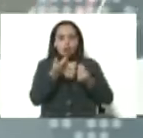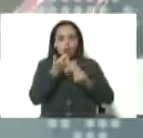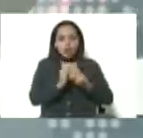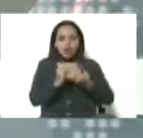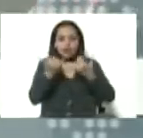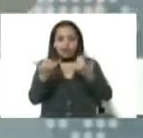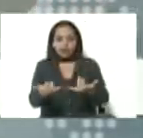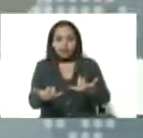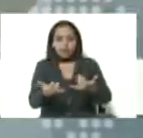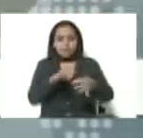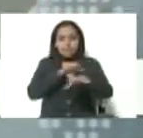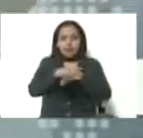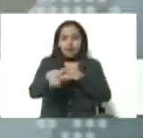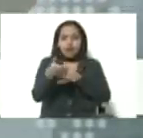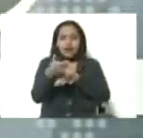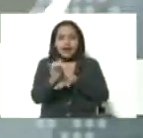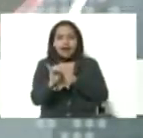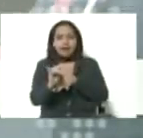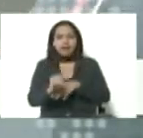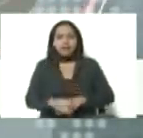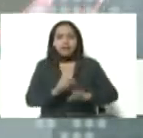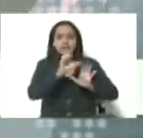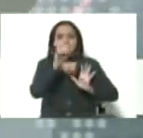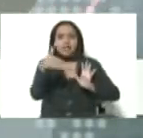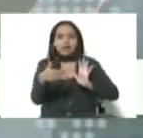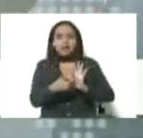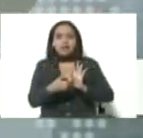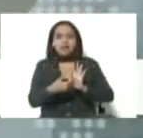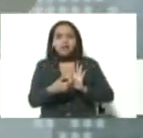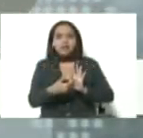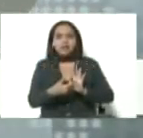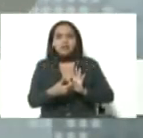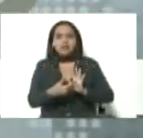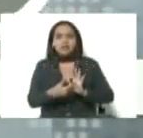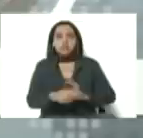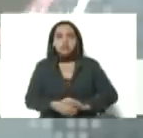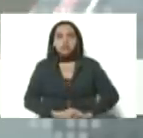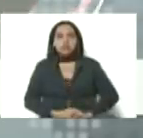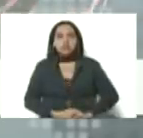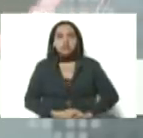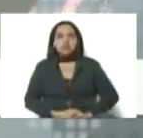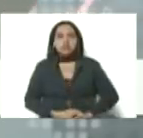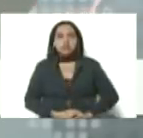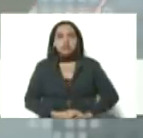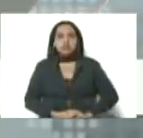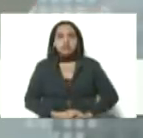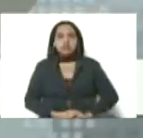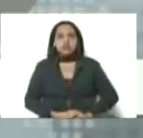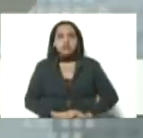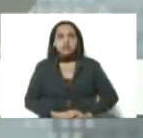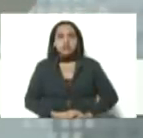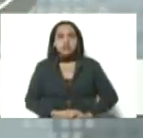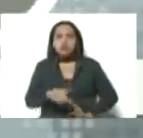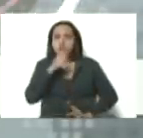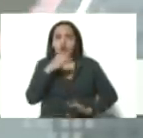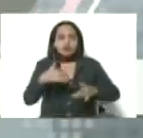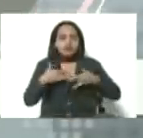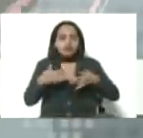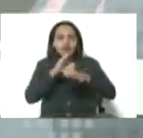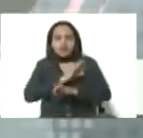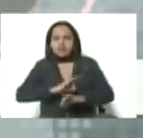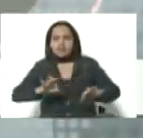los pacientes la gran mayoría 6102 que se encuentran absolutamente a sintomáticos sin